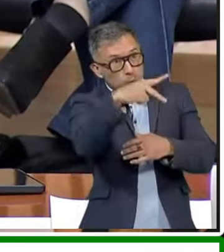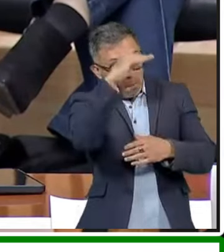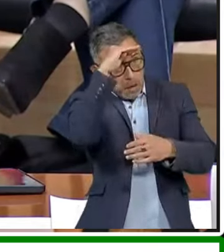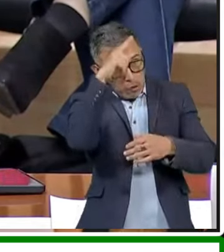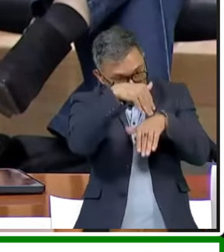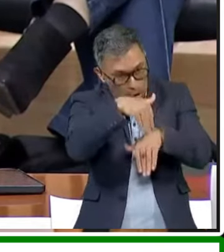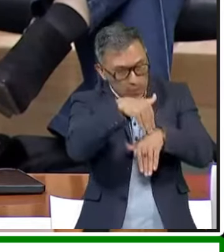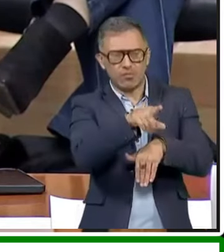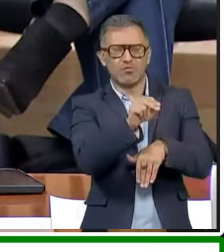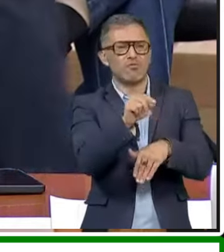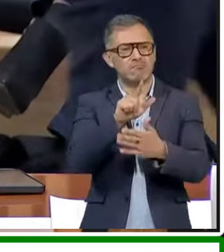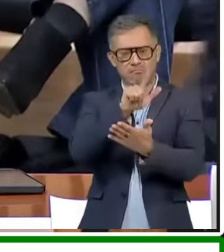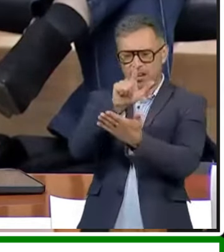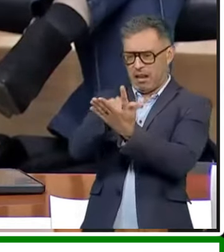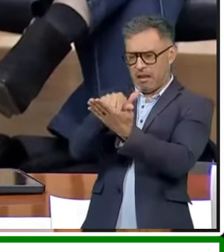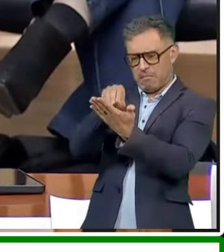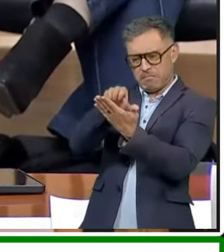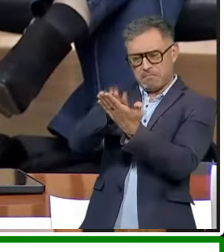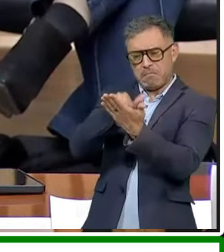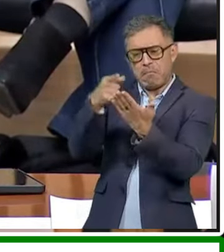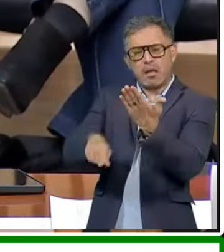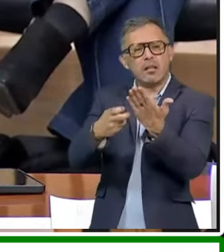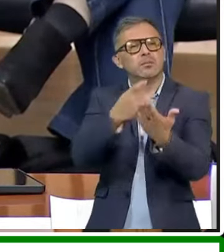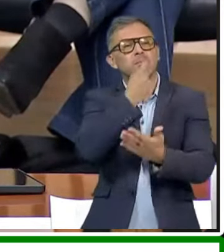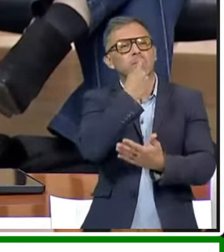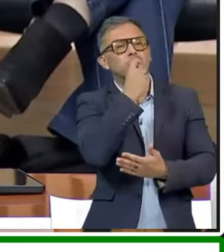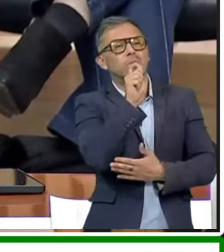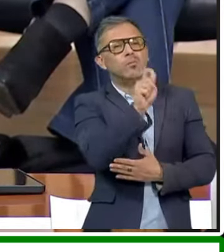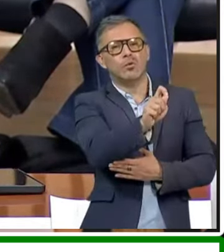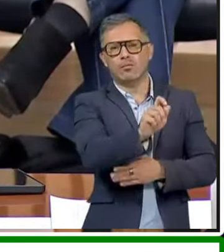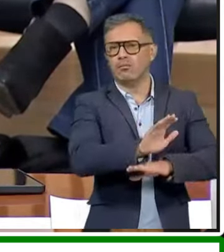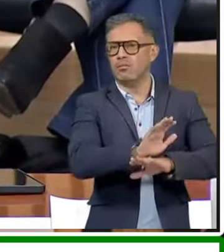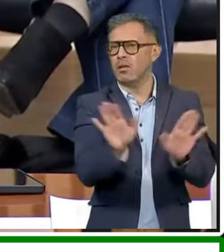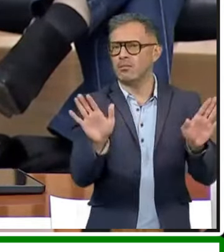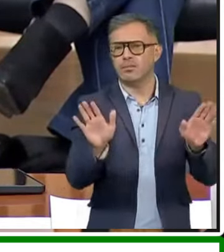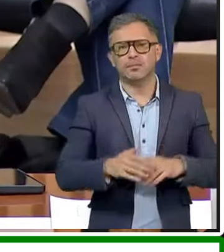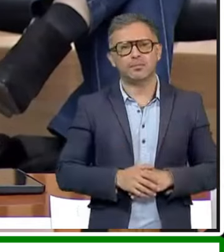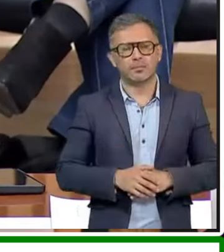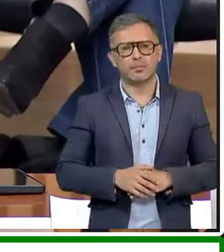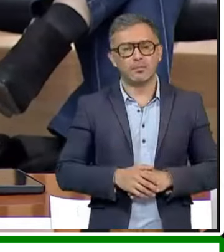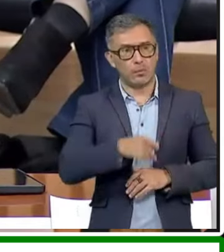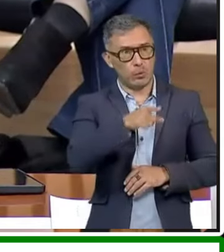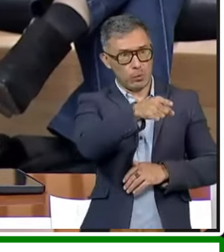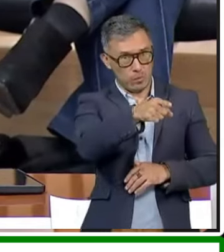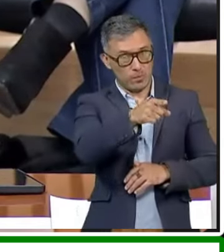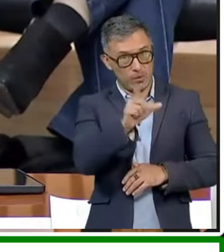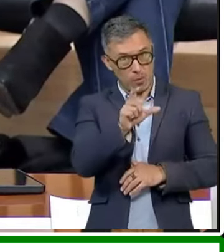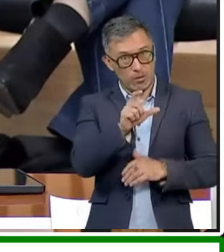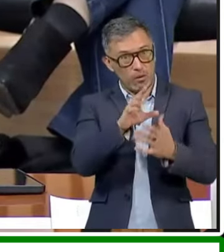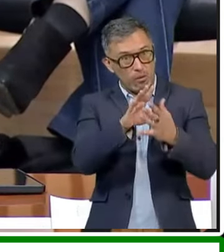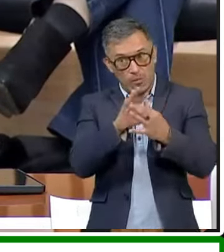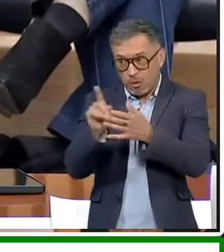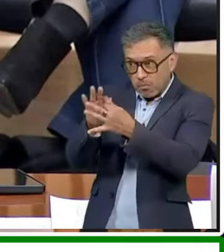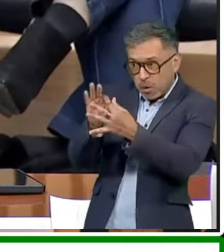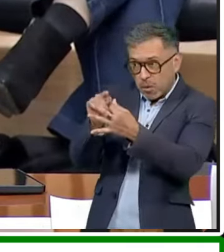es y es lo que marca la ley, punto, nada más es eso. Y si usted decidió salirse a la interpretación de alguien de